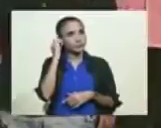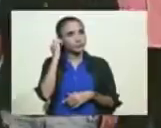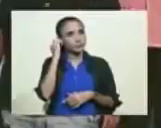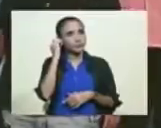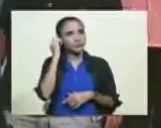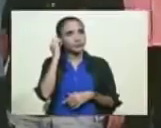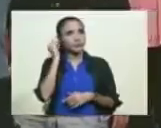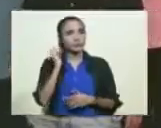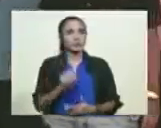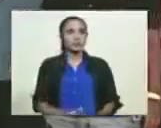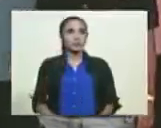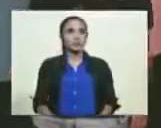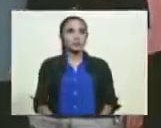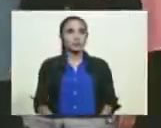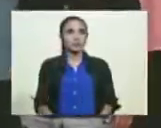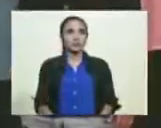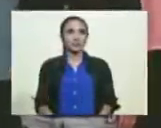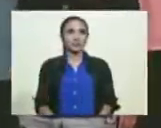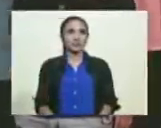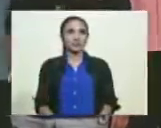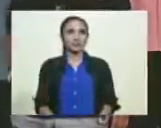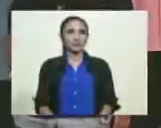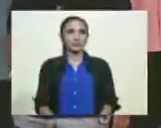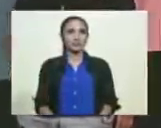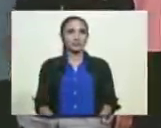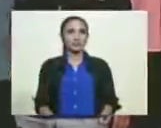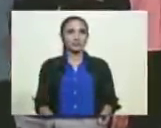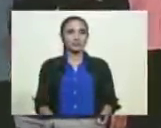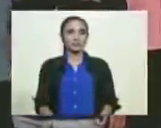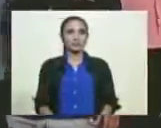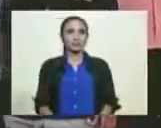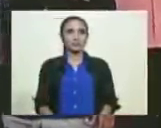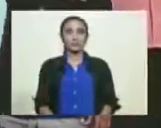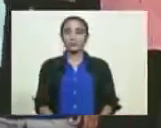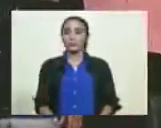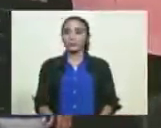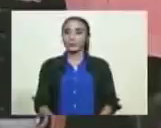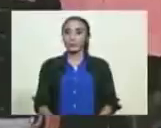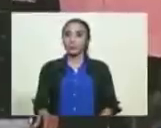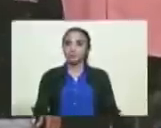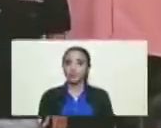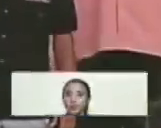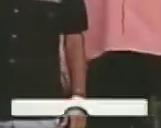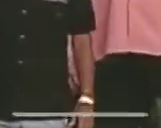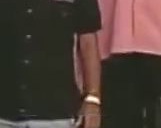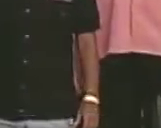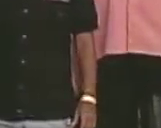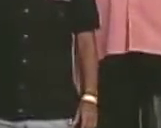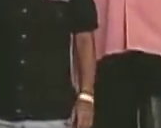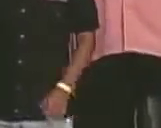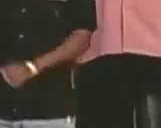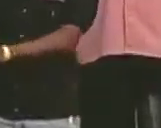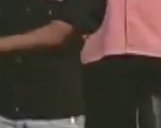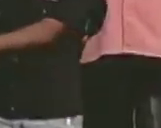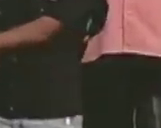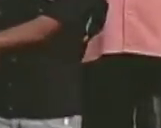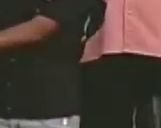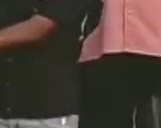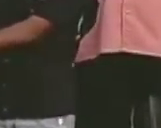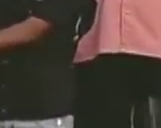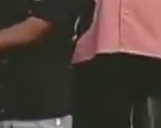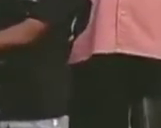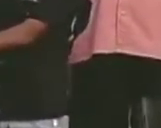Ahí andan alborotados los oligarcas porque van para Europa, porque están en Washington